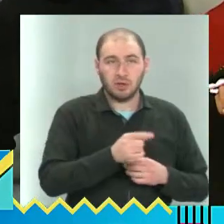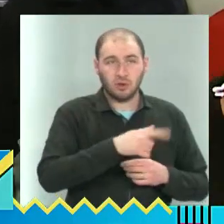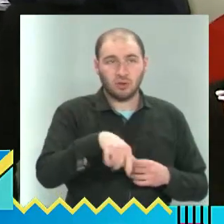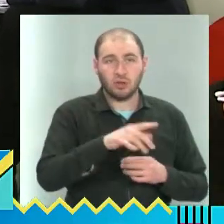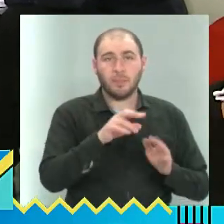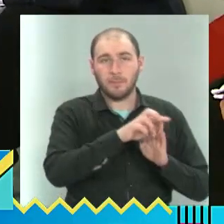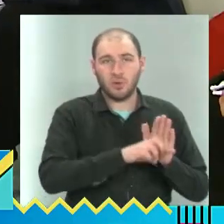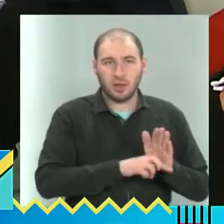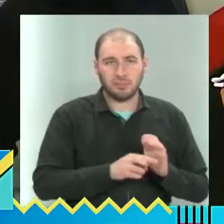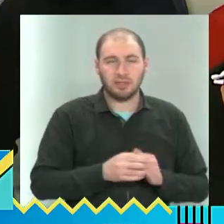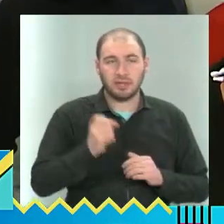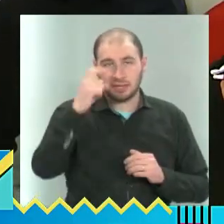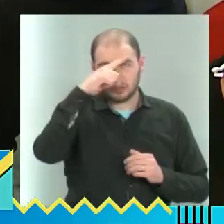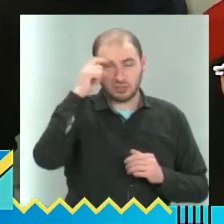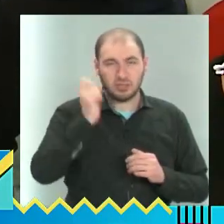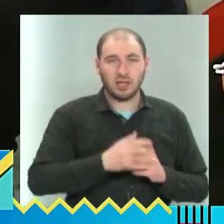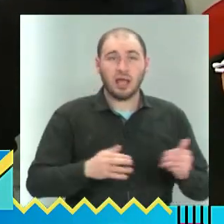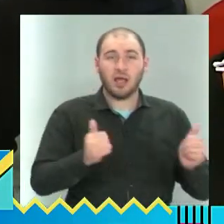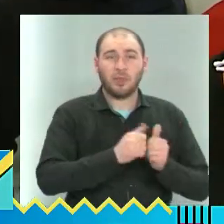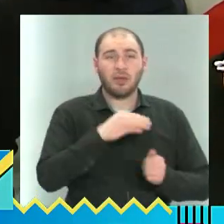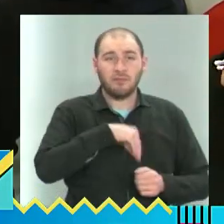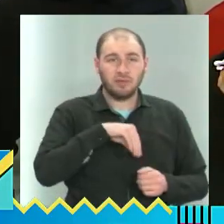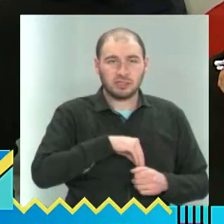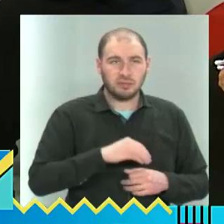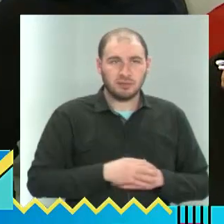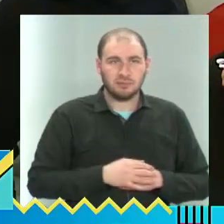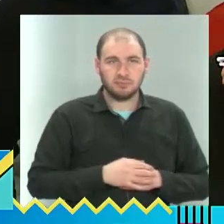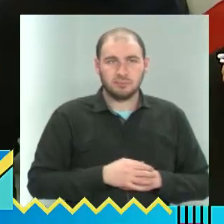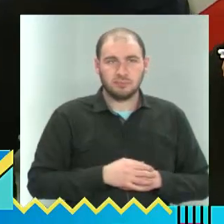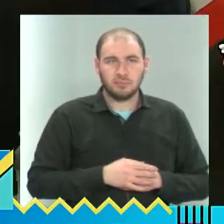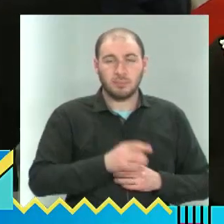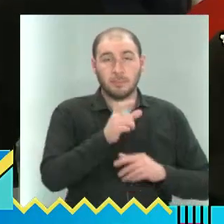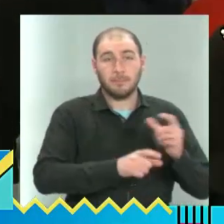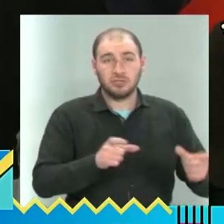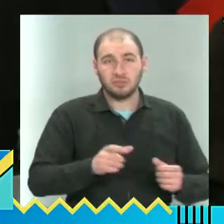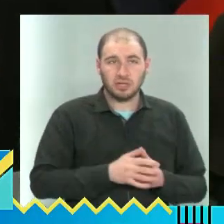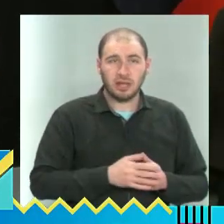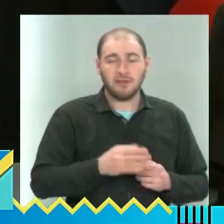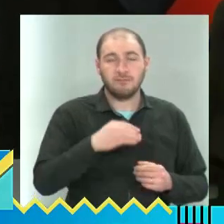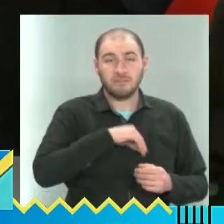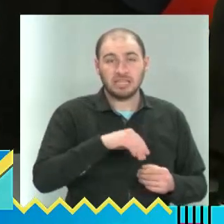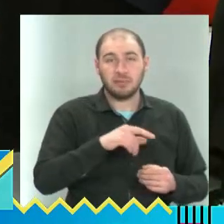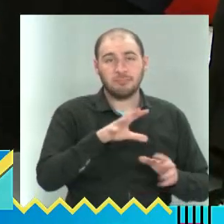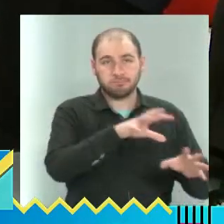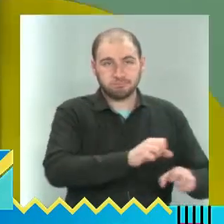el Programa Nacional de Acompañamiento de Víctimas a Personas Víctimas del Delito de